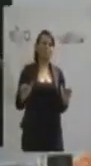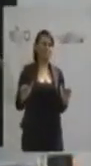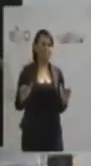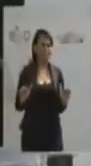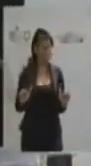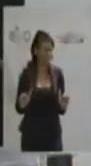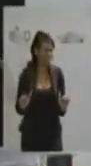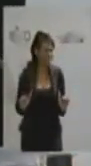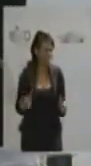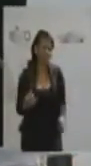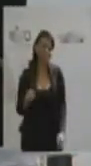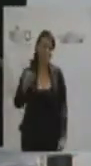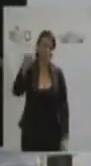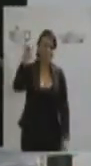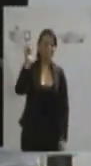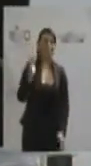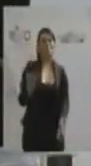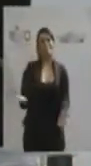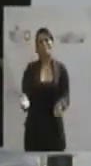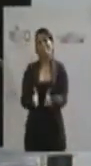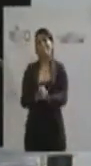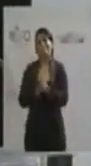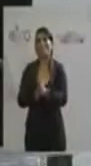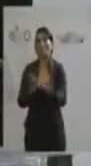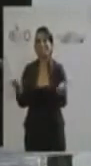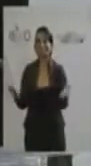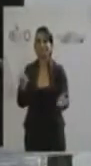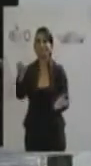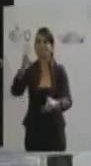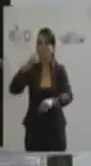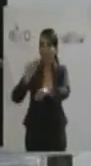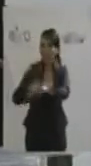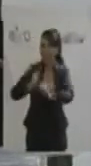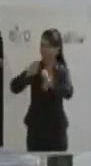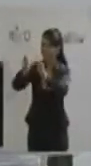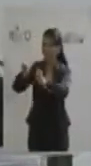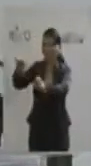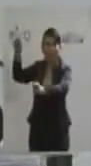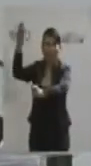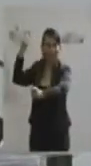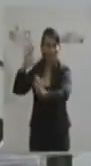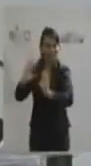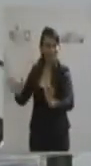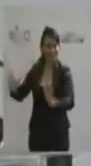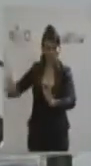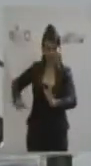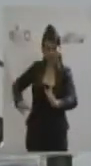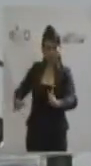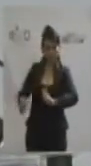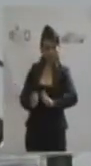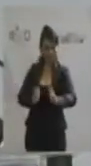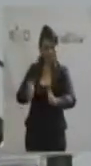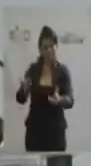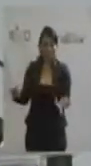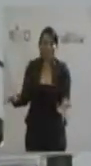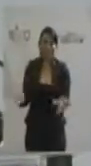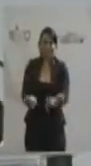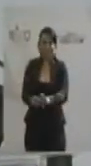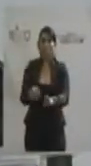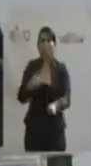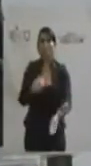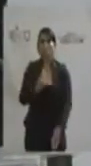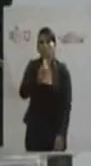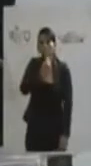favor, señores que han estado en los cargos de elección popular gobernando Querétaro. Una cosa es la